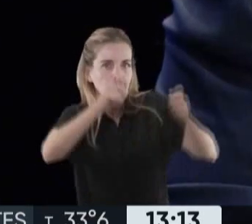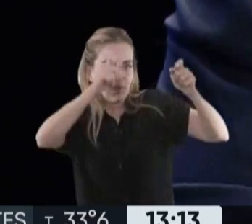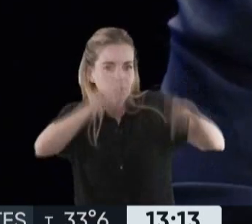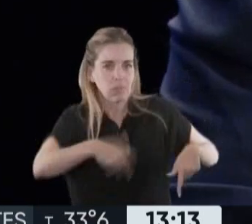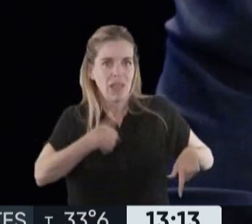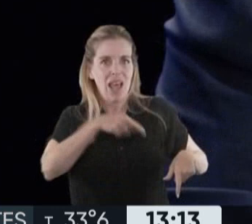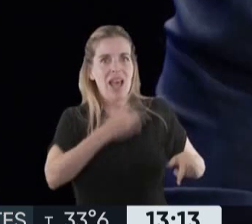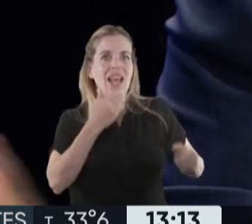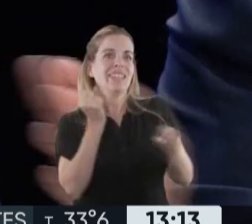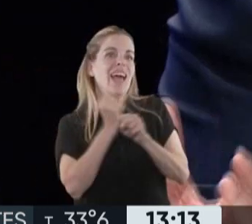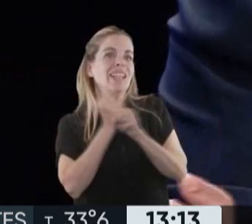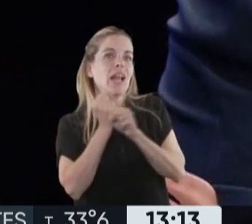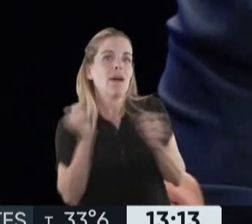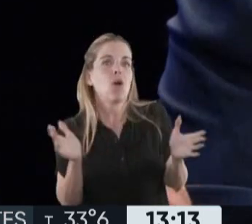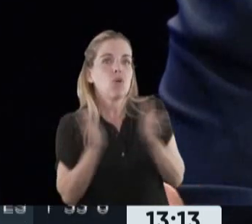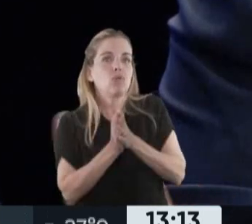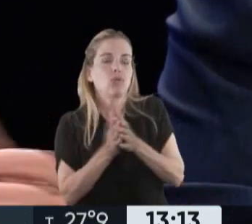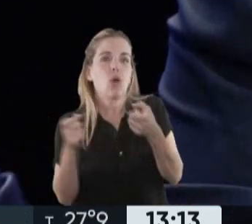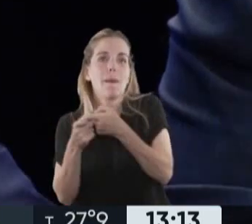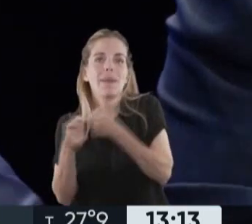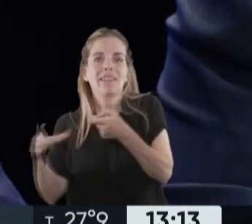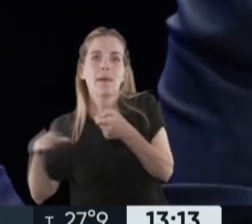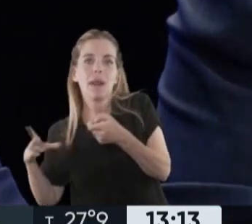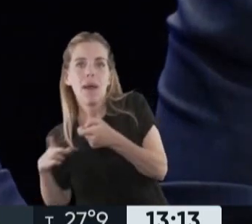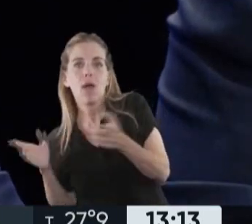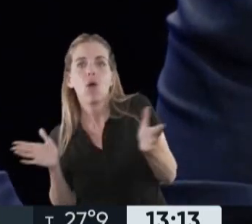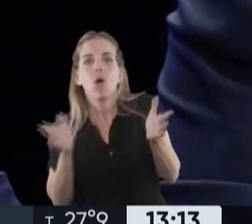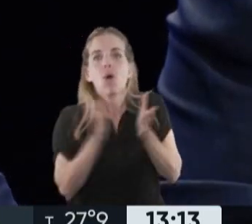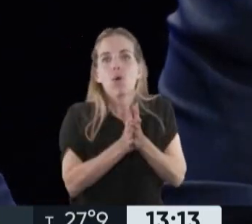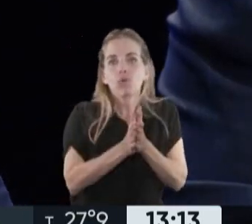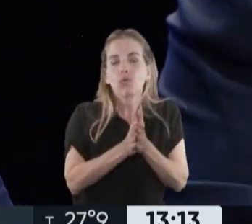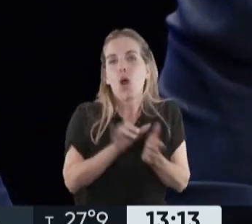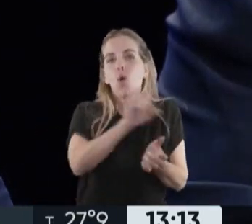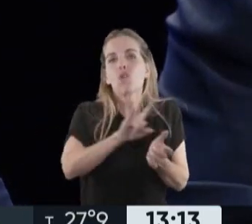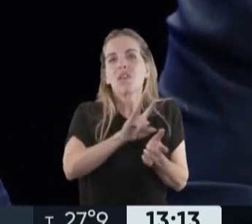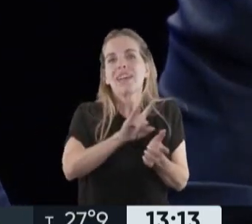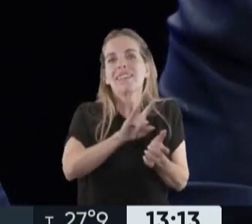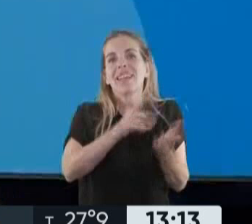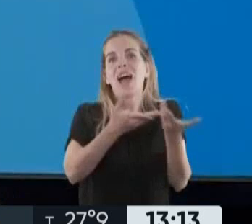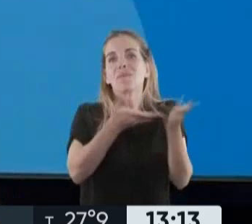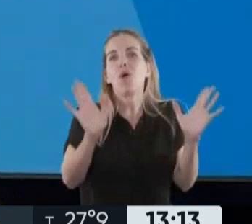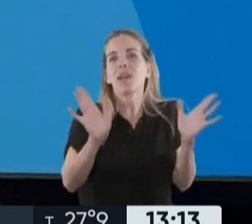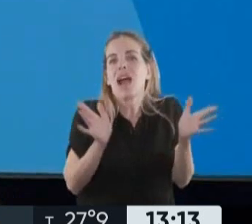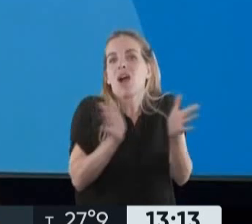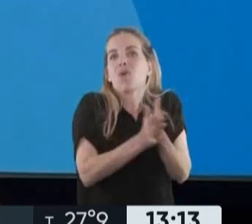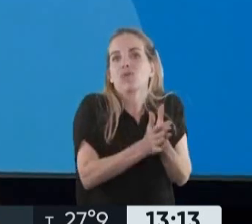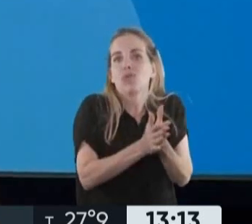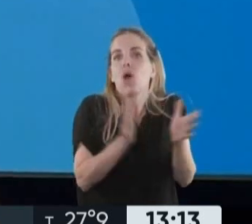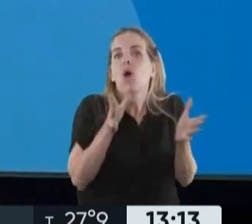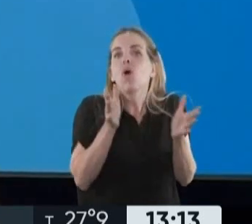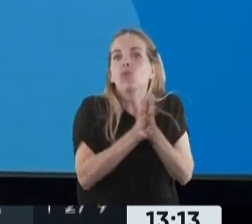producto del trabajo conjunto de la actividad privada con universidades públicas y con el